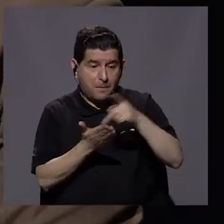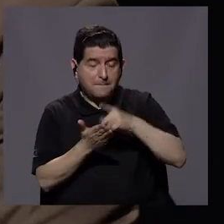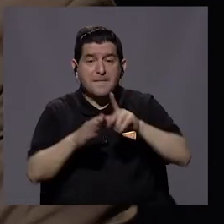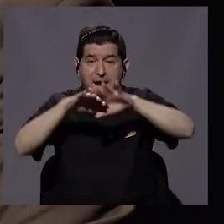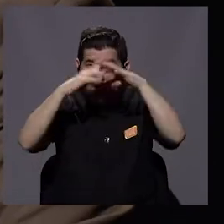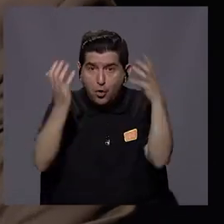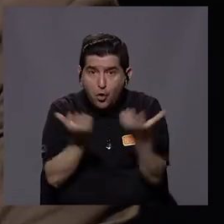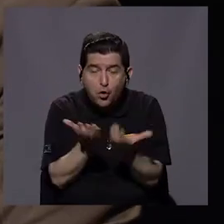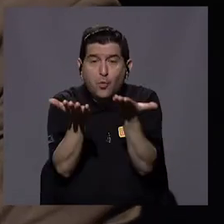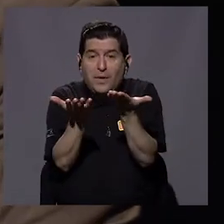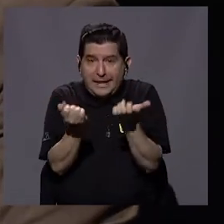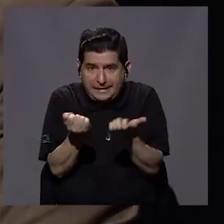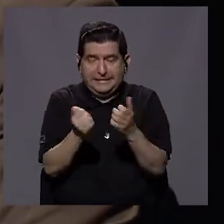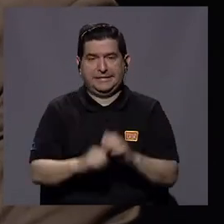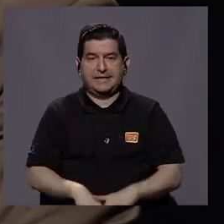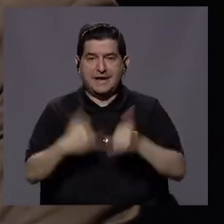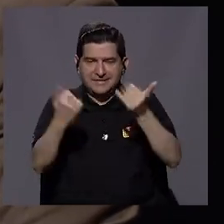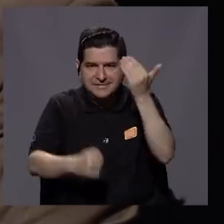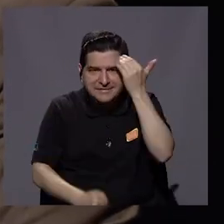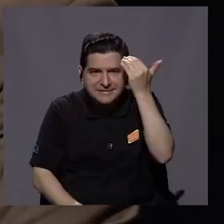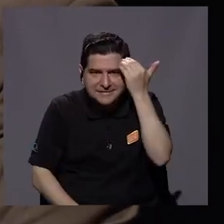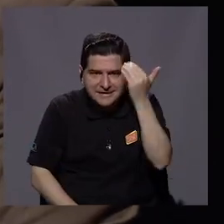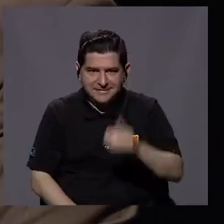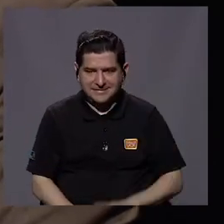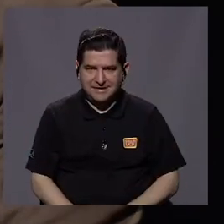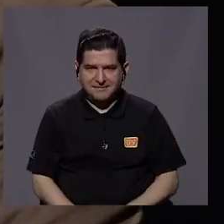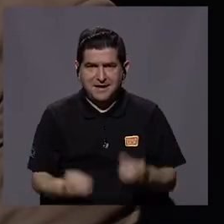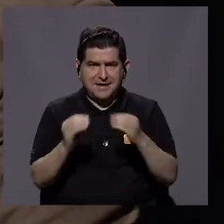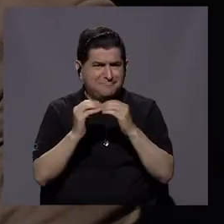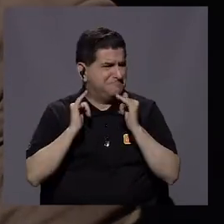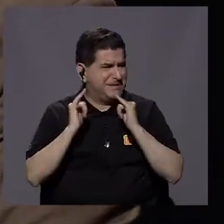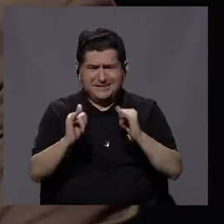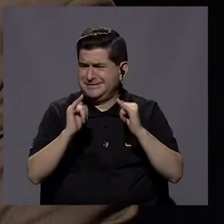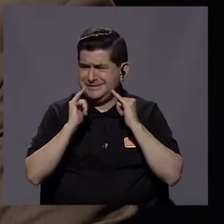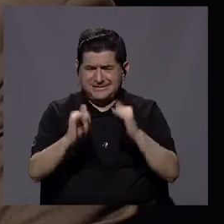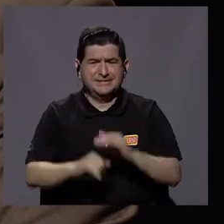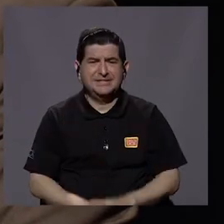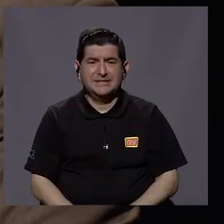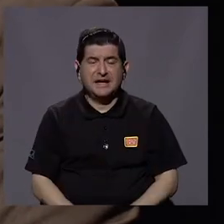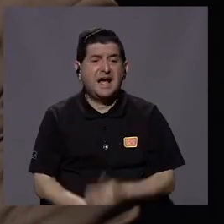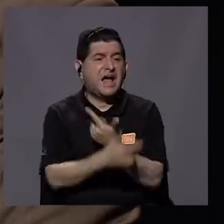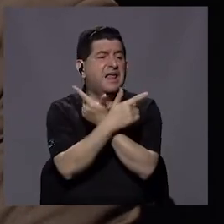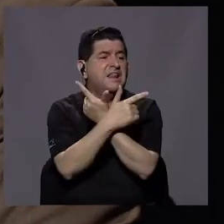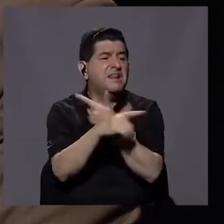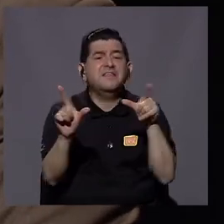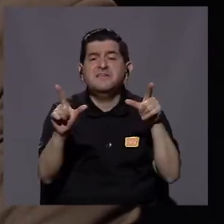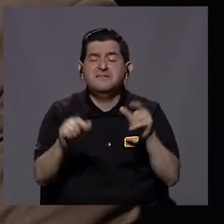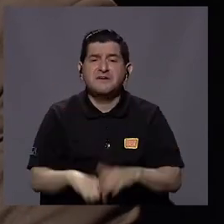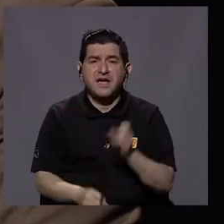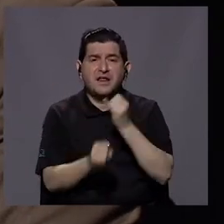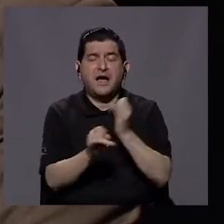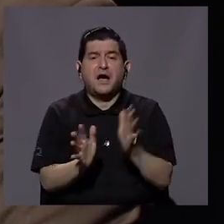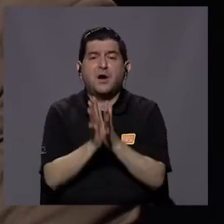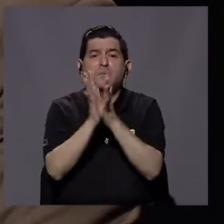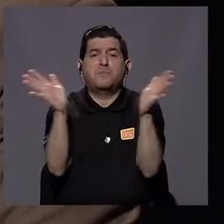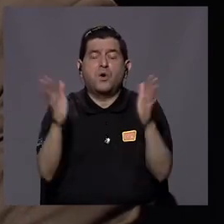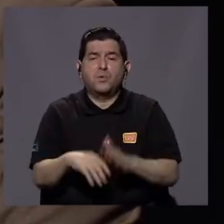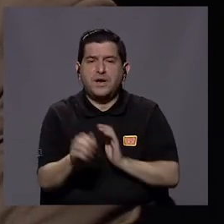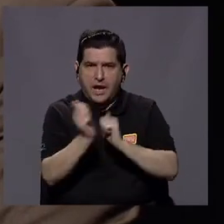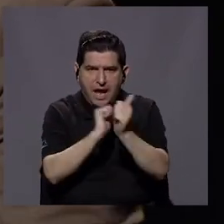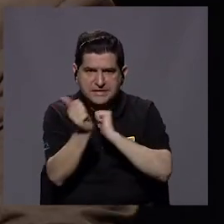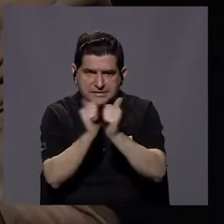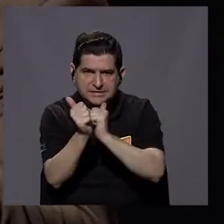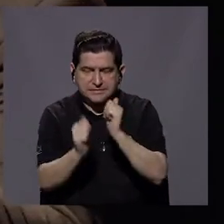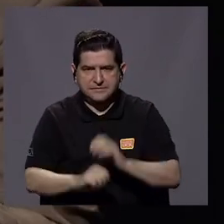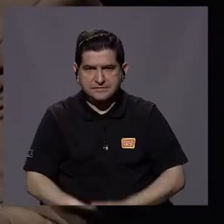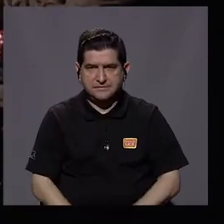global que se pretende generar, que ya sabemos que crea más bien mayor desigualdad porque exonera a las instituciones públicas en